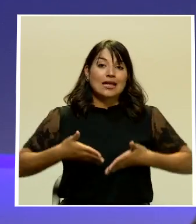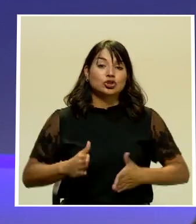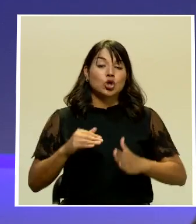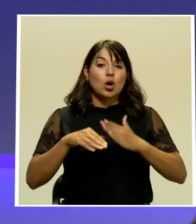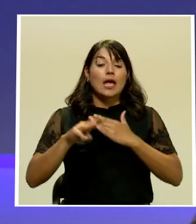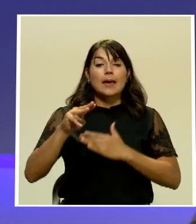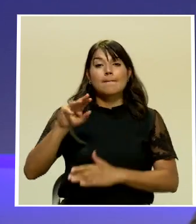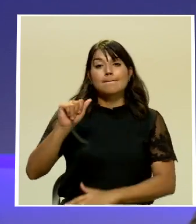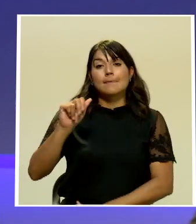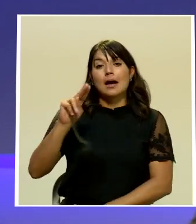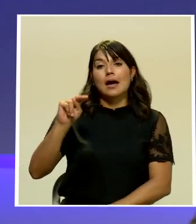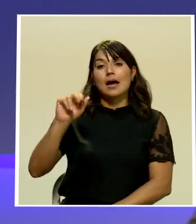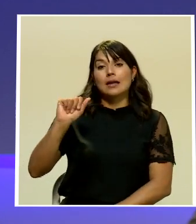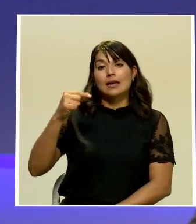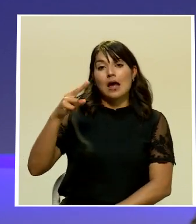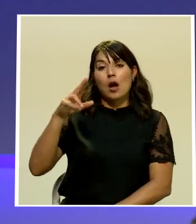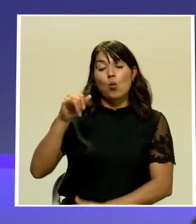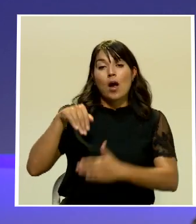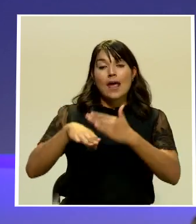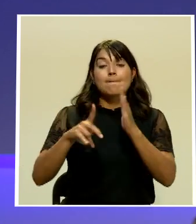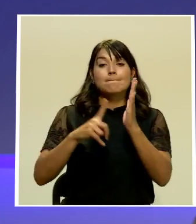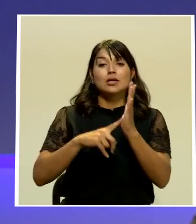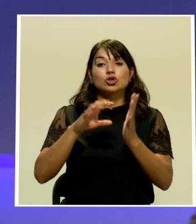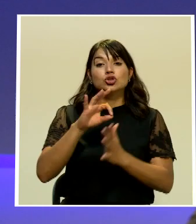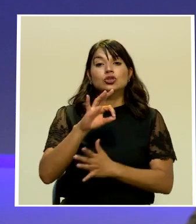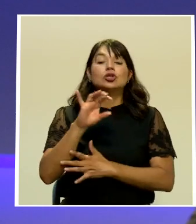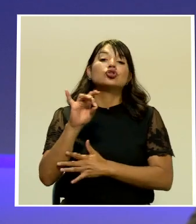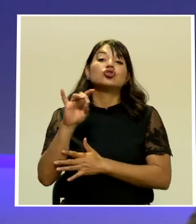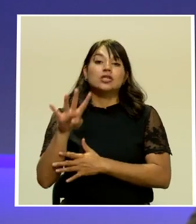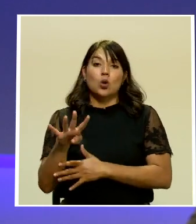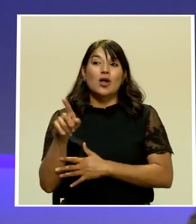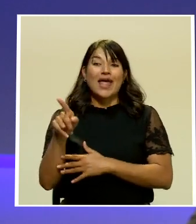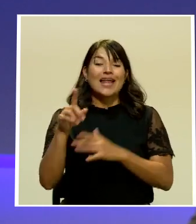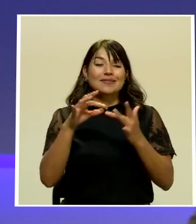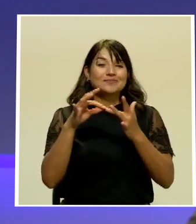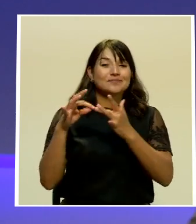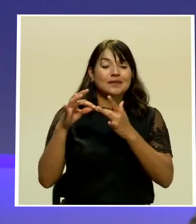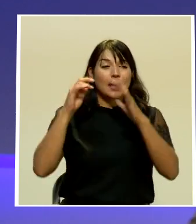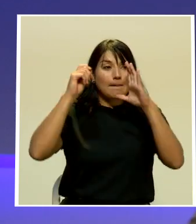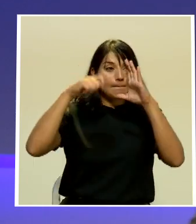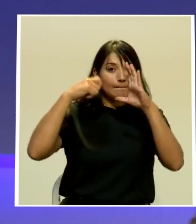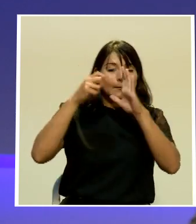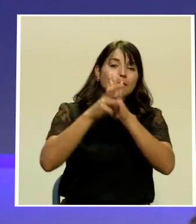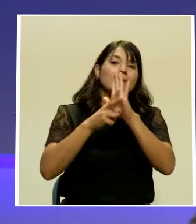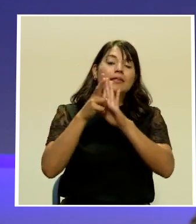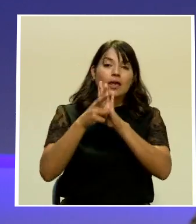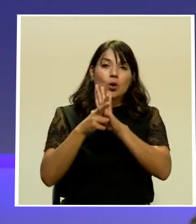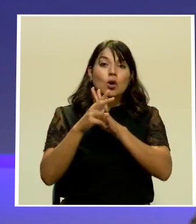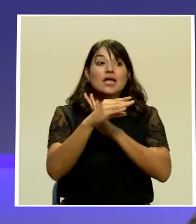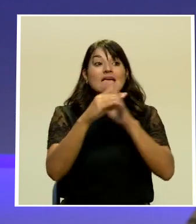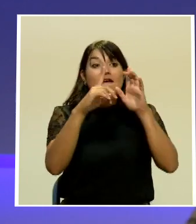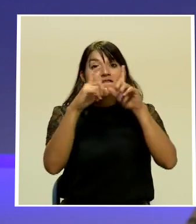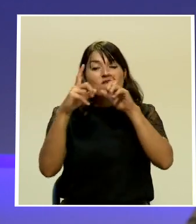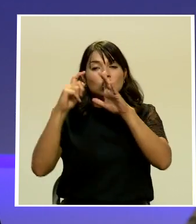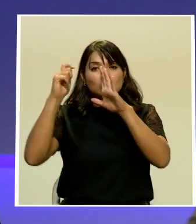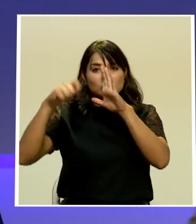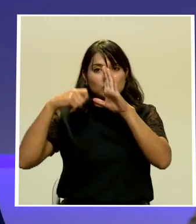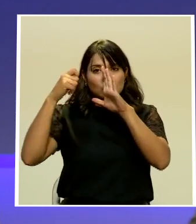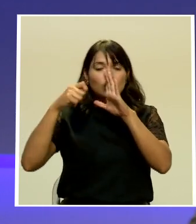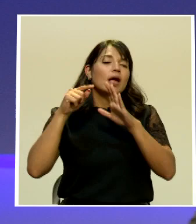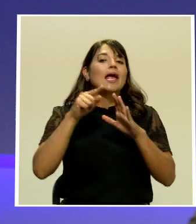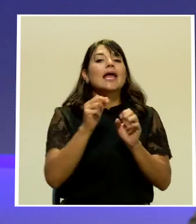84, especialista en televisión y video y además fotografía de cine. Es autor de La